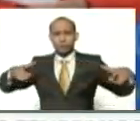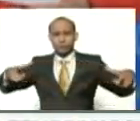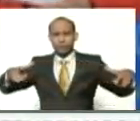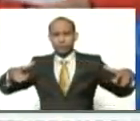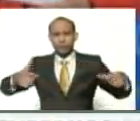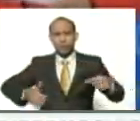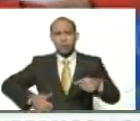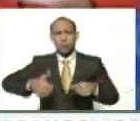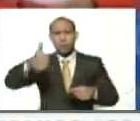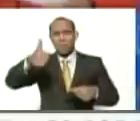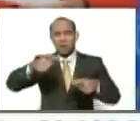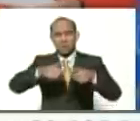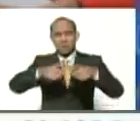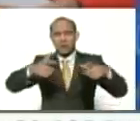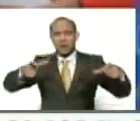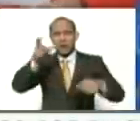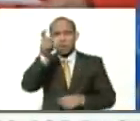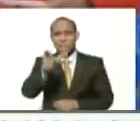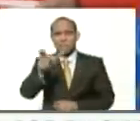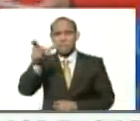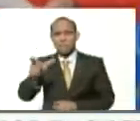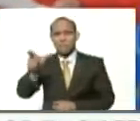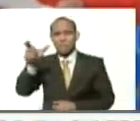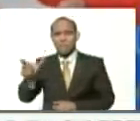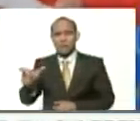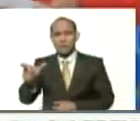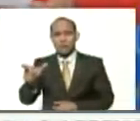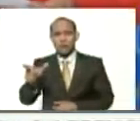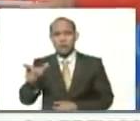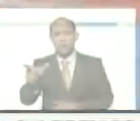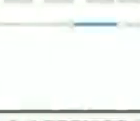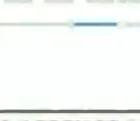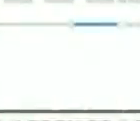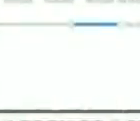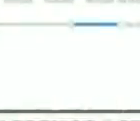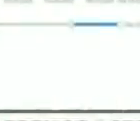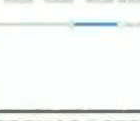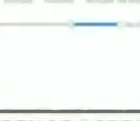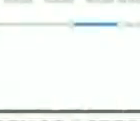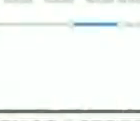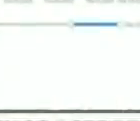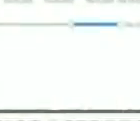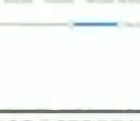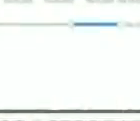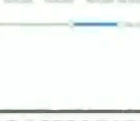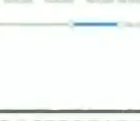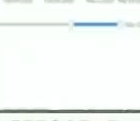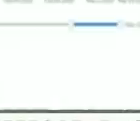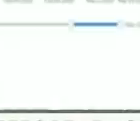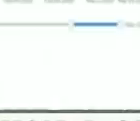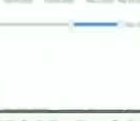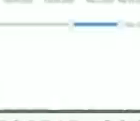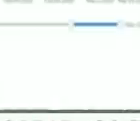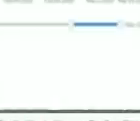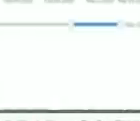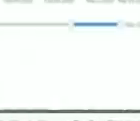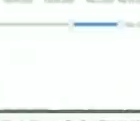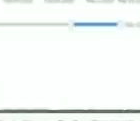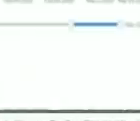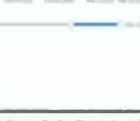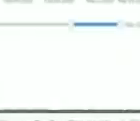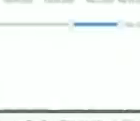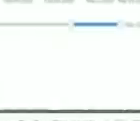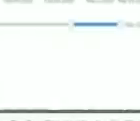multiplicó la tasa de millón de millón de habitantes por kobe 19 en brasil